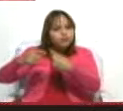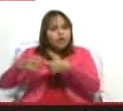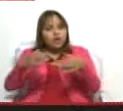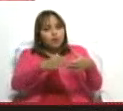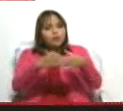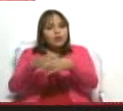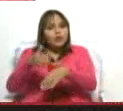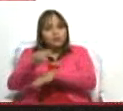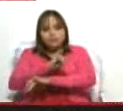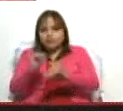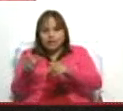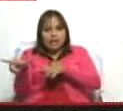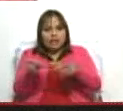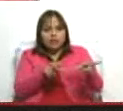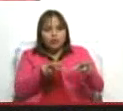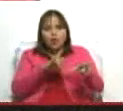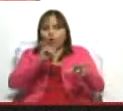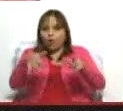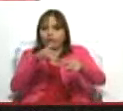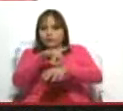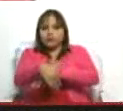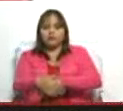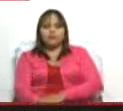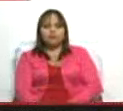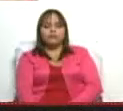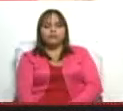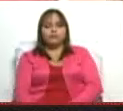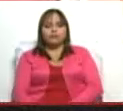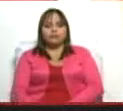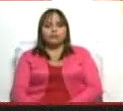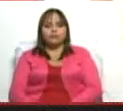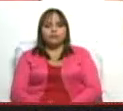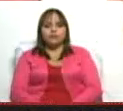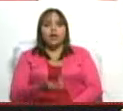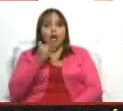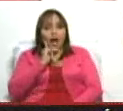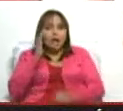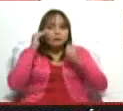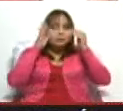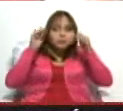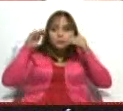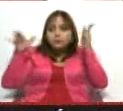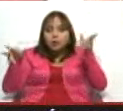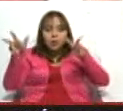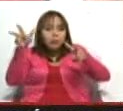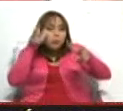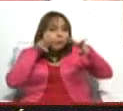se ve reunido el hermano Jorge. Los he escuchado,